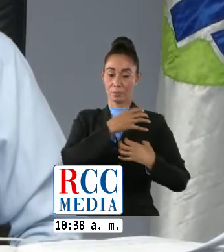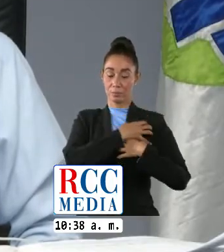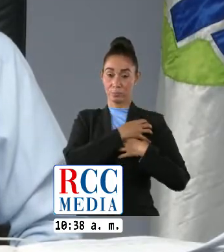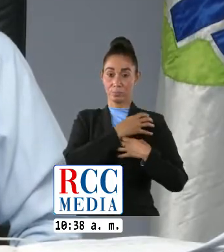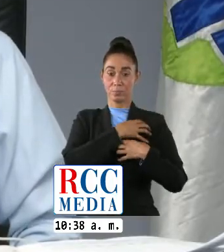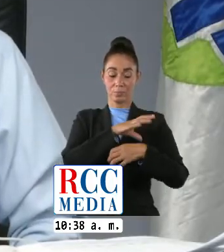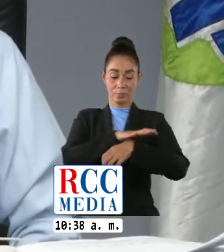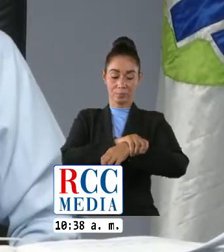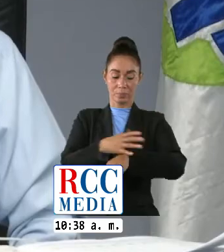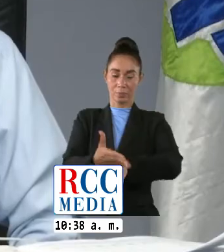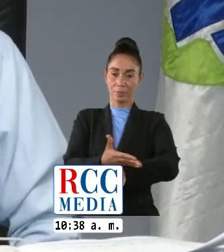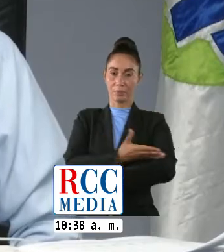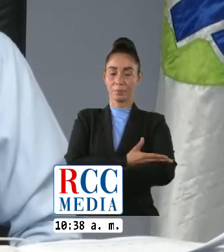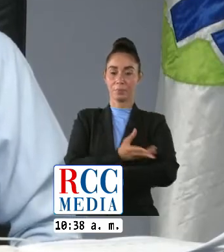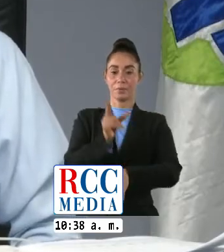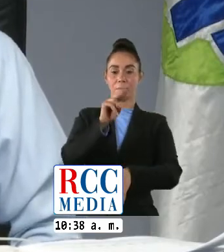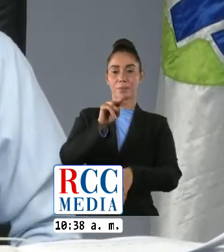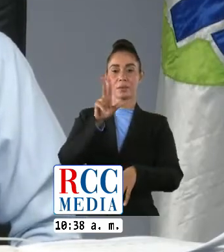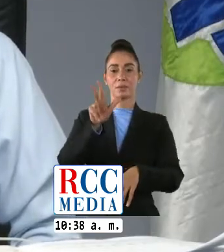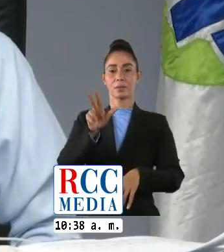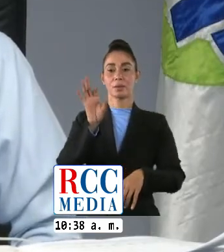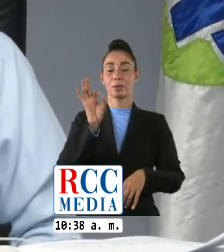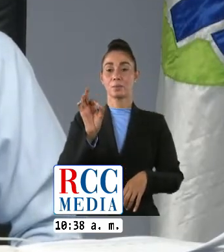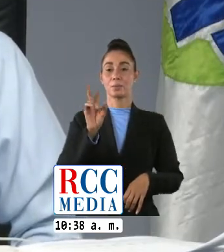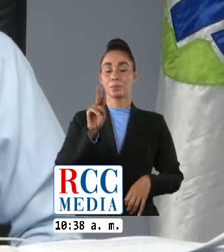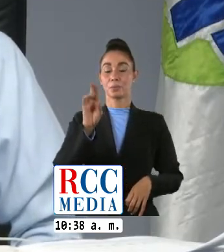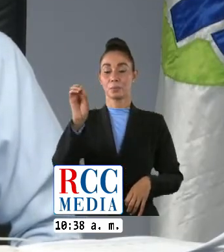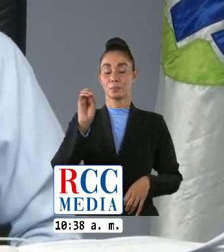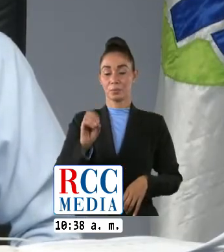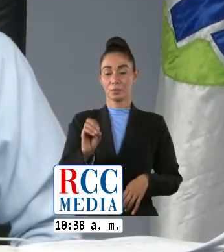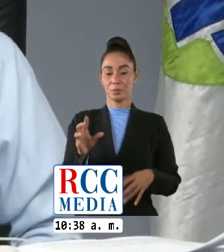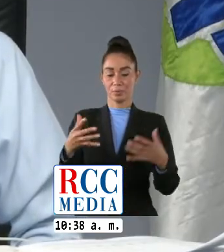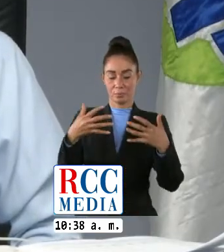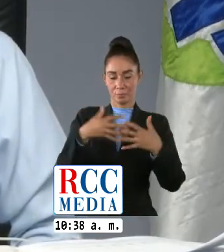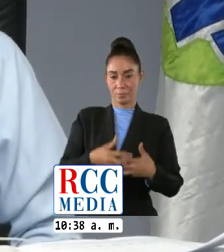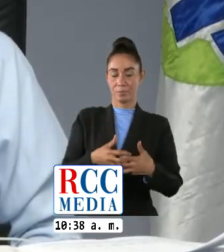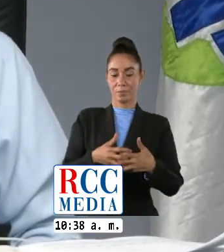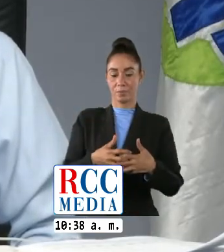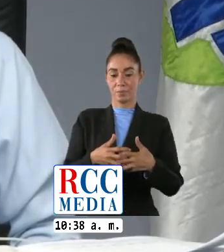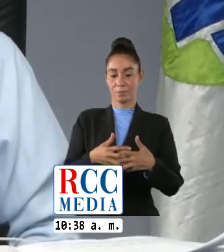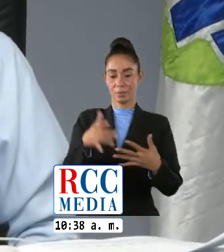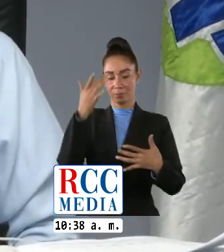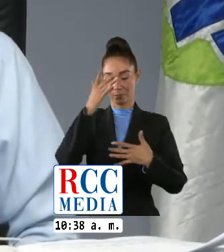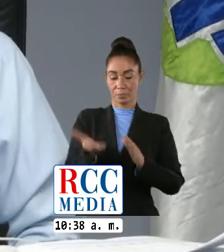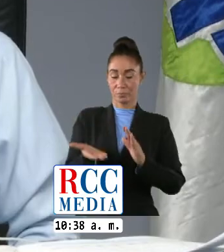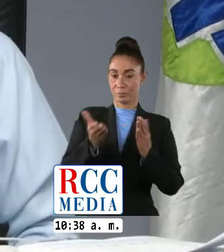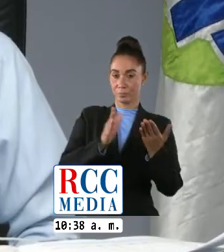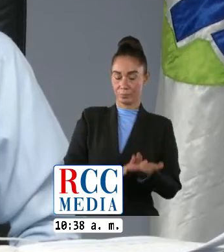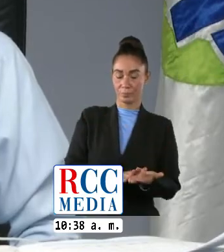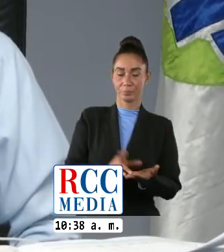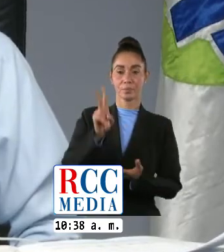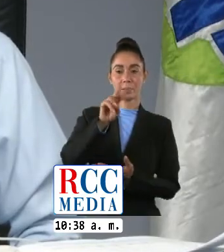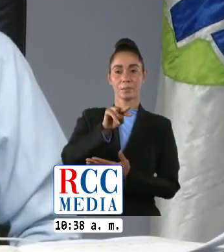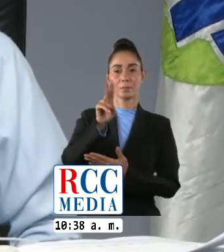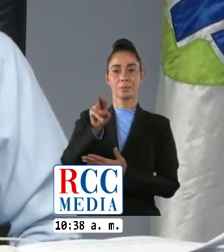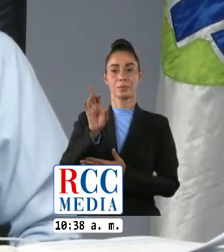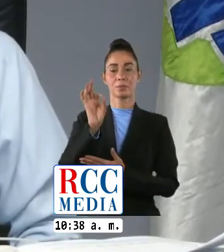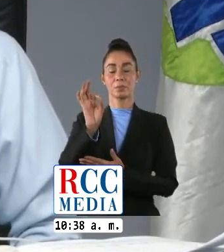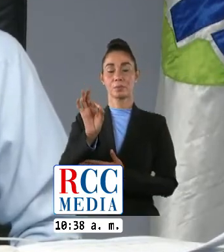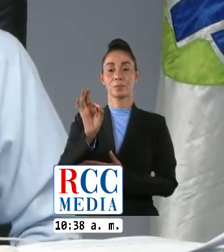25.33% vinculado a la tasa de a los fallecimientos y un 22.40%